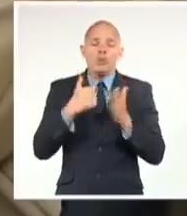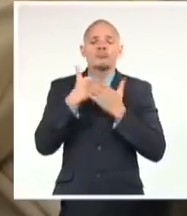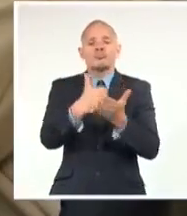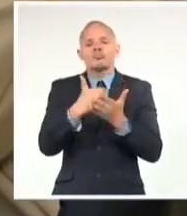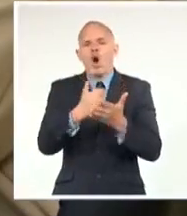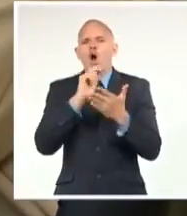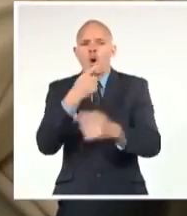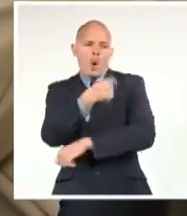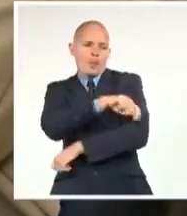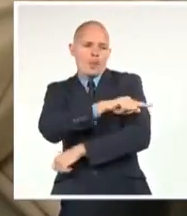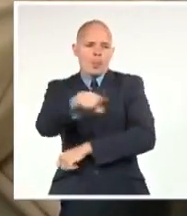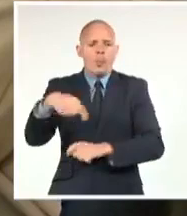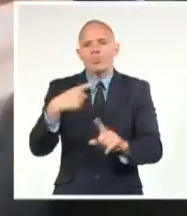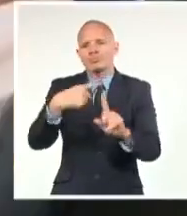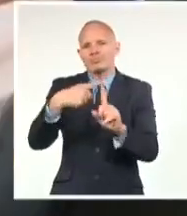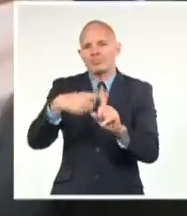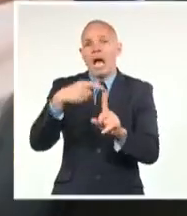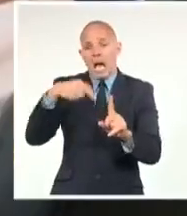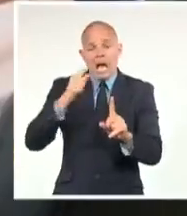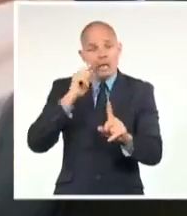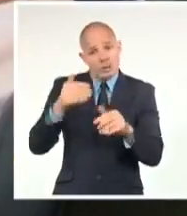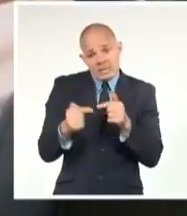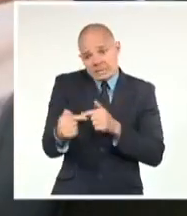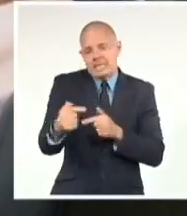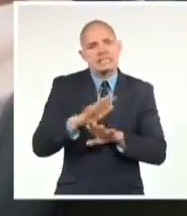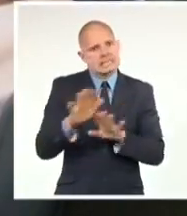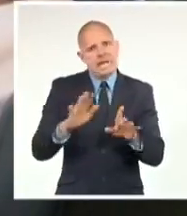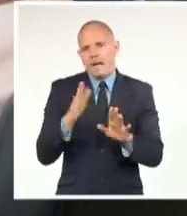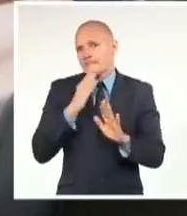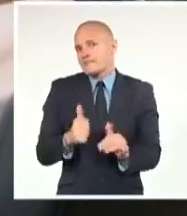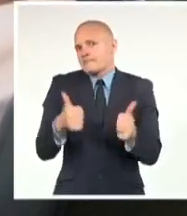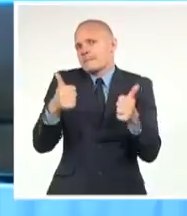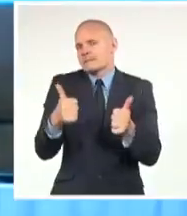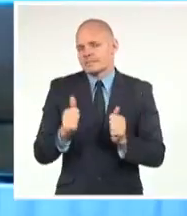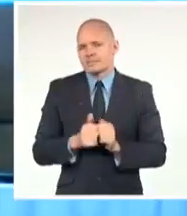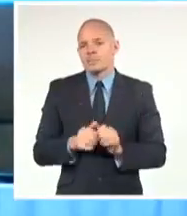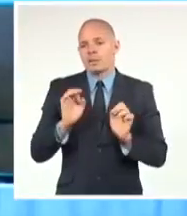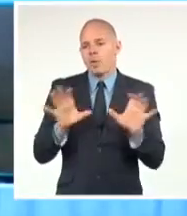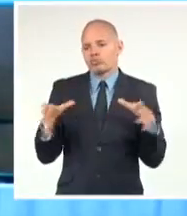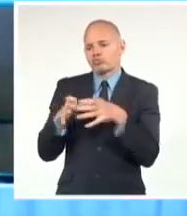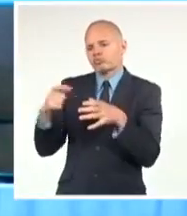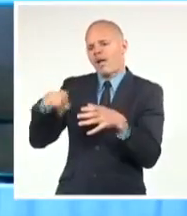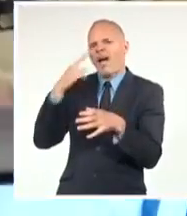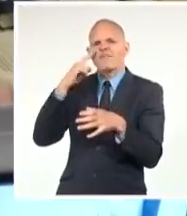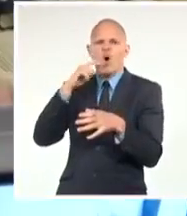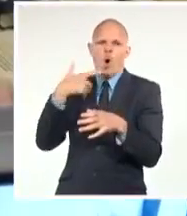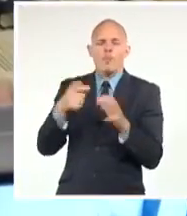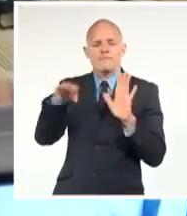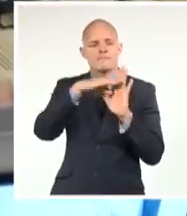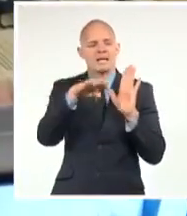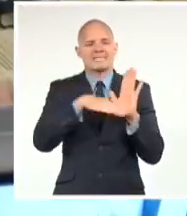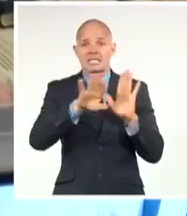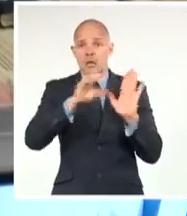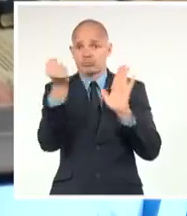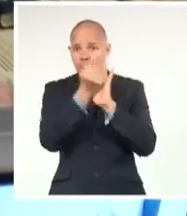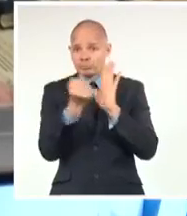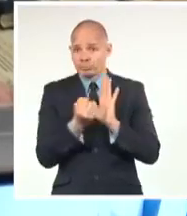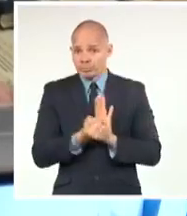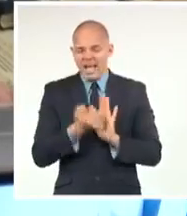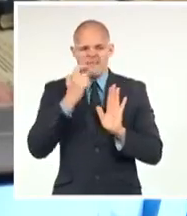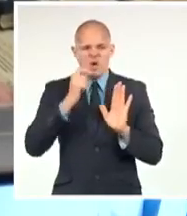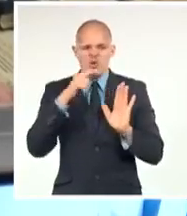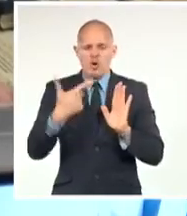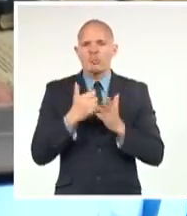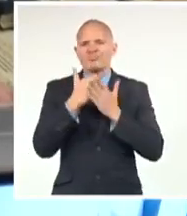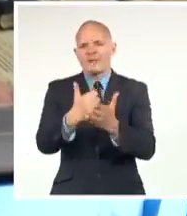en la población a corto, mediano y largo plazo. El Consejo de Estado examinó la actualización de las medidas aprobadas por el gobierno para la